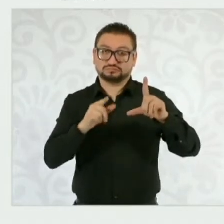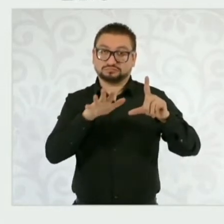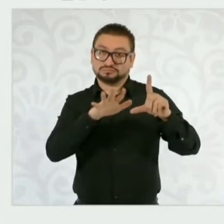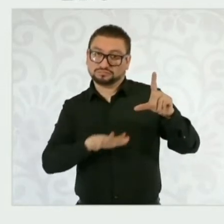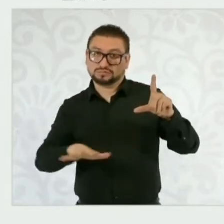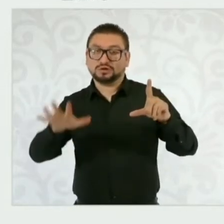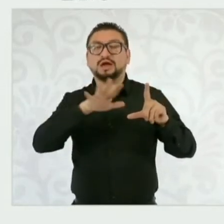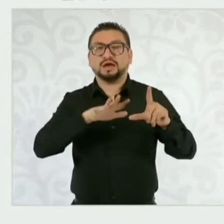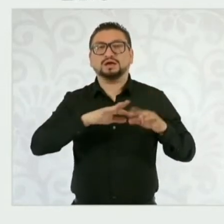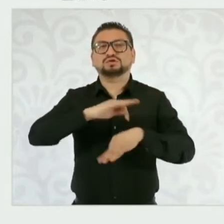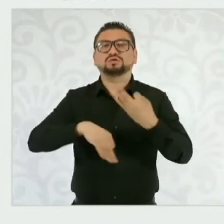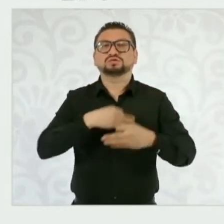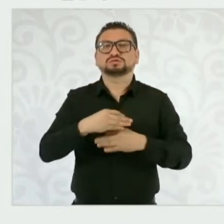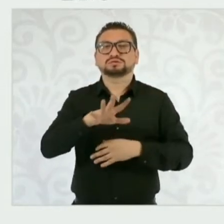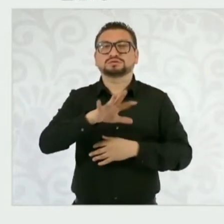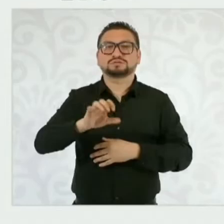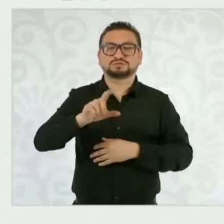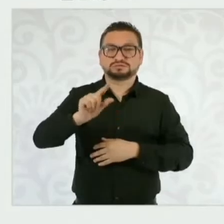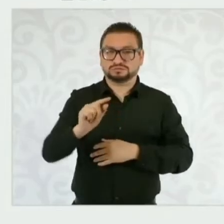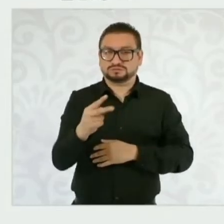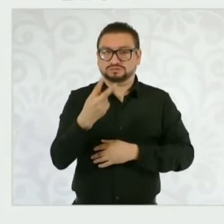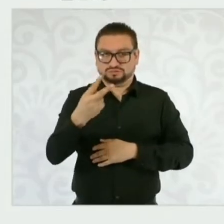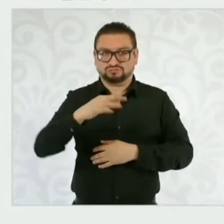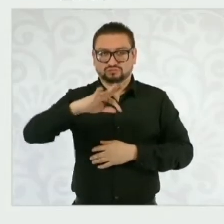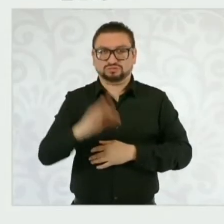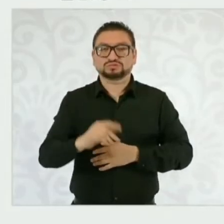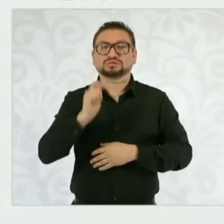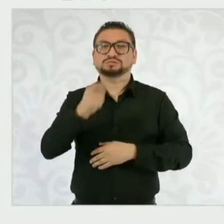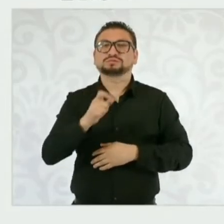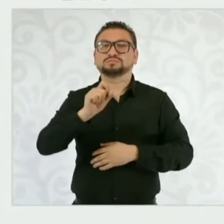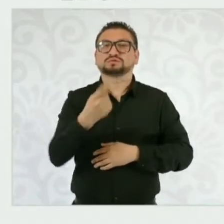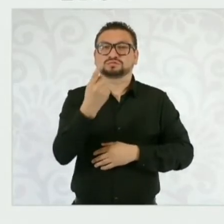general, a 572 pesos, un incremento del